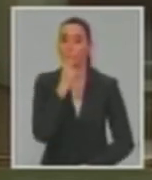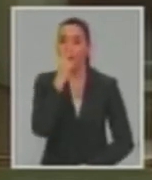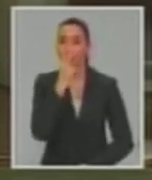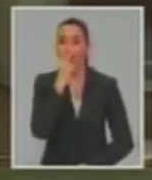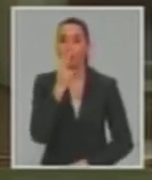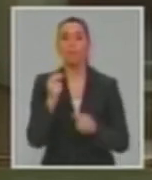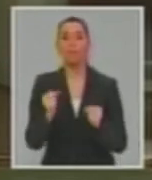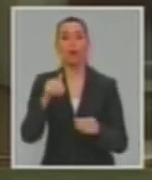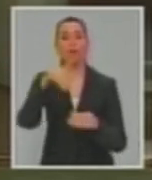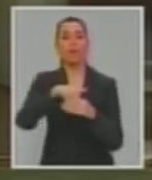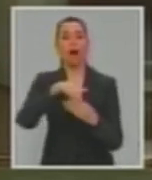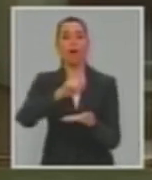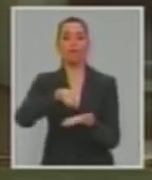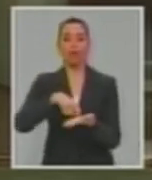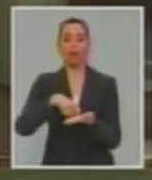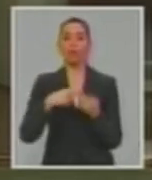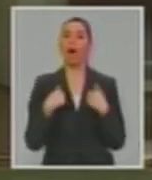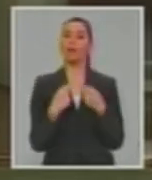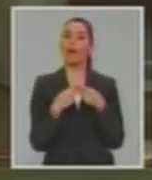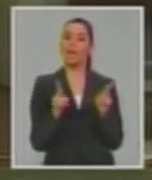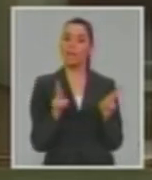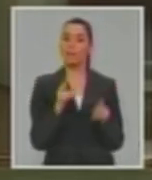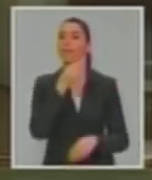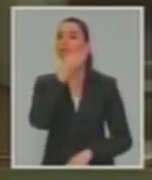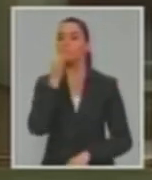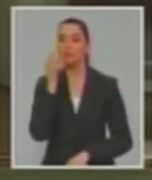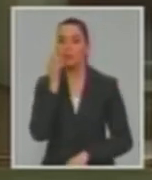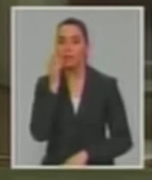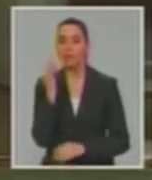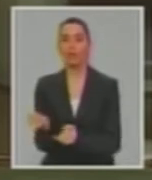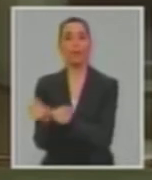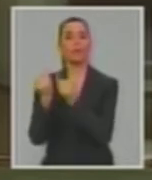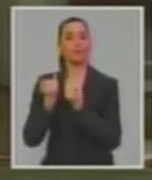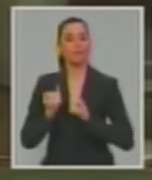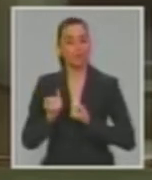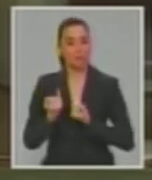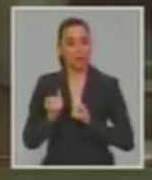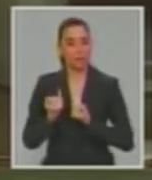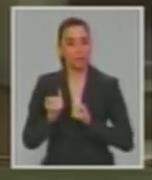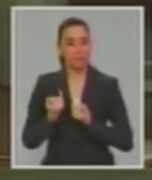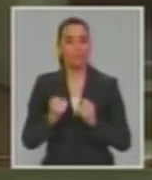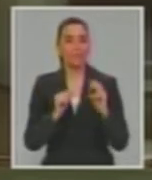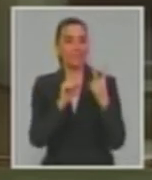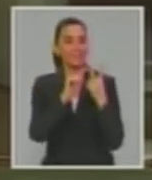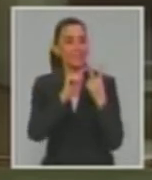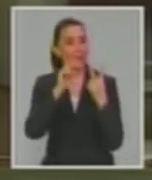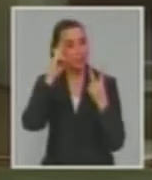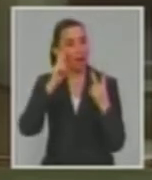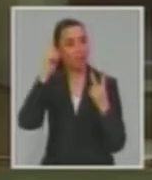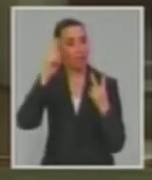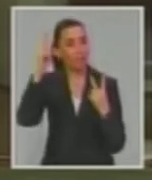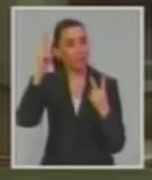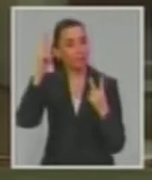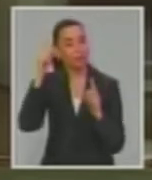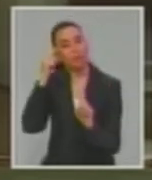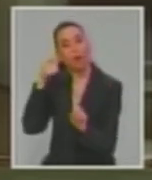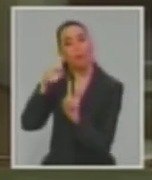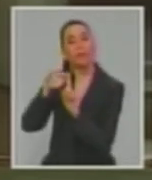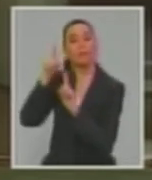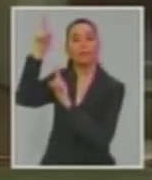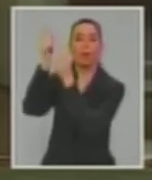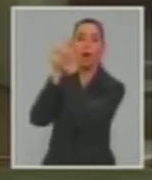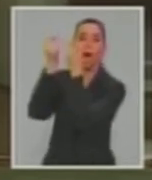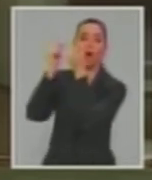poder votar en forma libre, secreta e informada. La segunda reflexión apunta a la economía